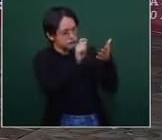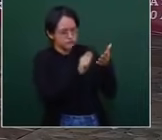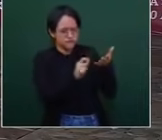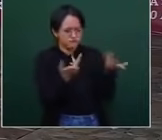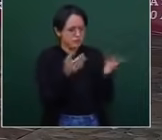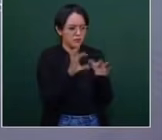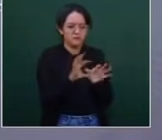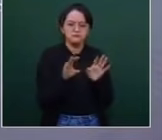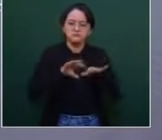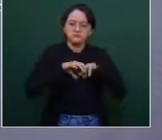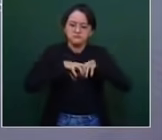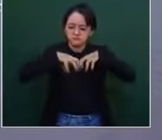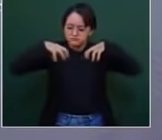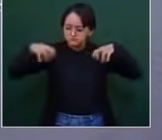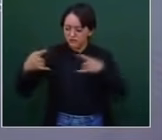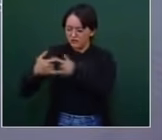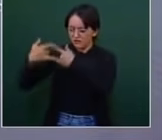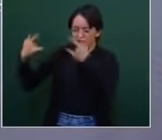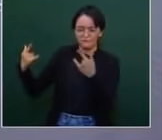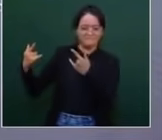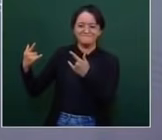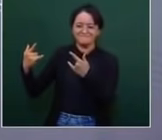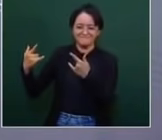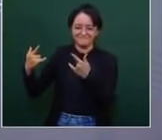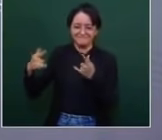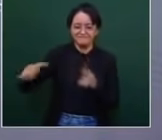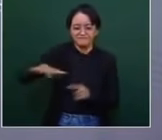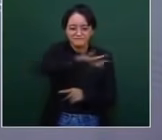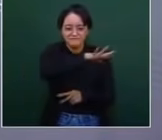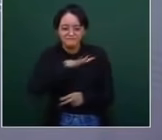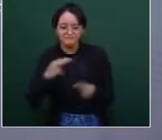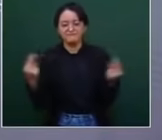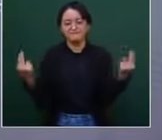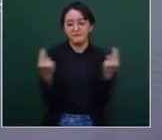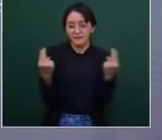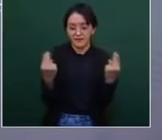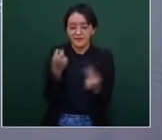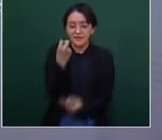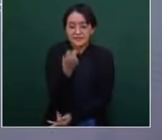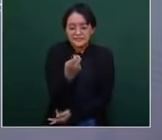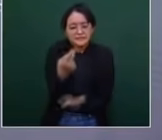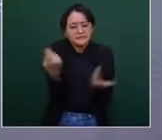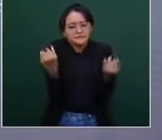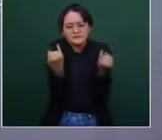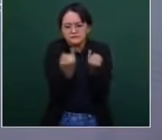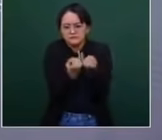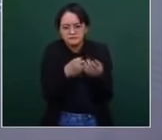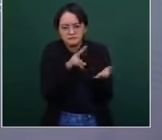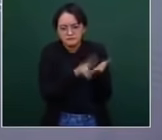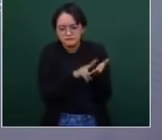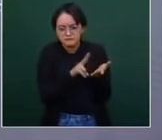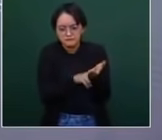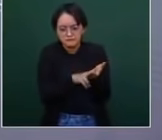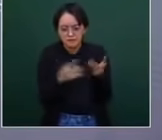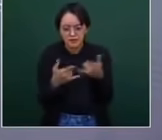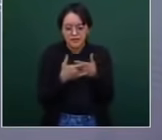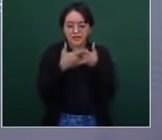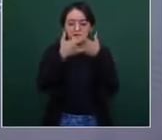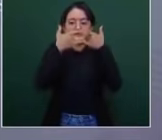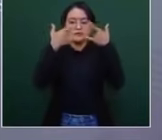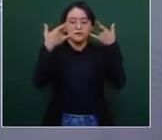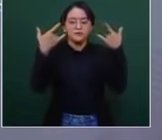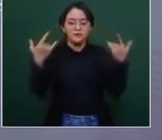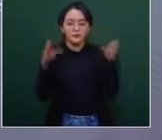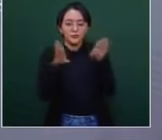contexto, y esto mismo vale para explicar cómo suceden los hechos